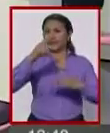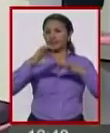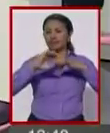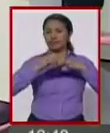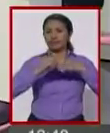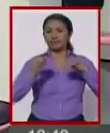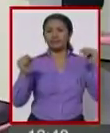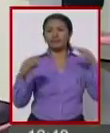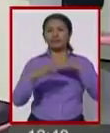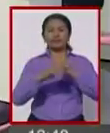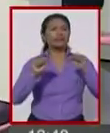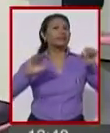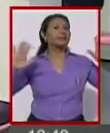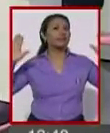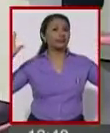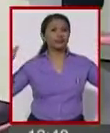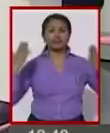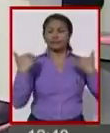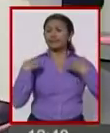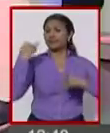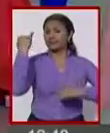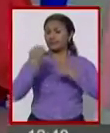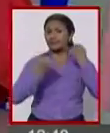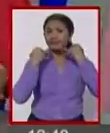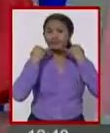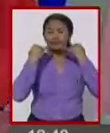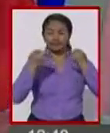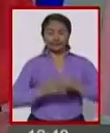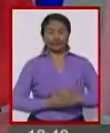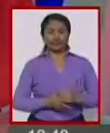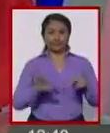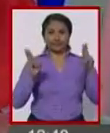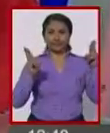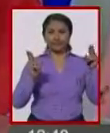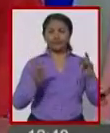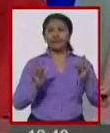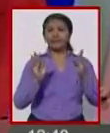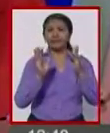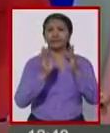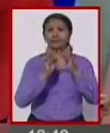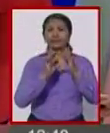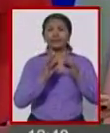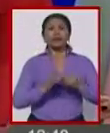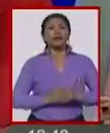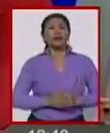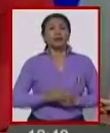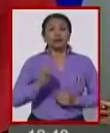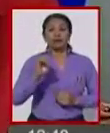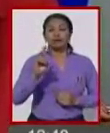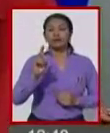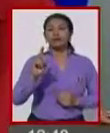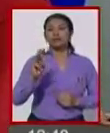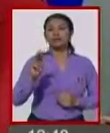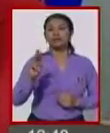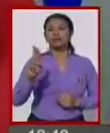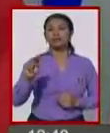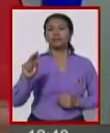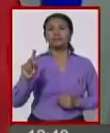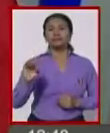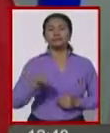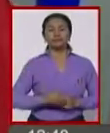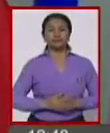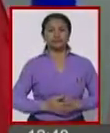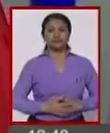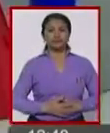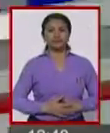Tercer Anillo y Avenida Cristo Redentor. Tenemos lo último en información rápidamente con nuestra unidad móvil, Edmundo Gutiérrez. Adelante, por favor.